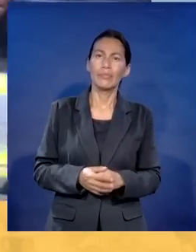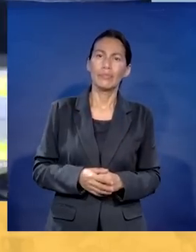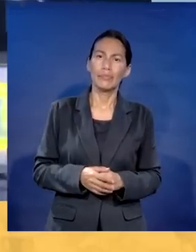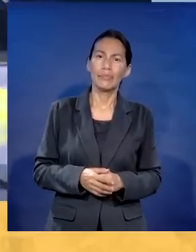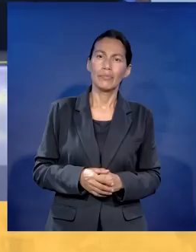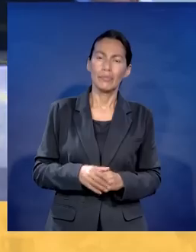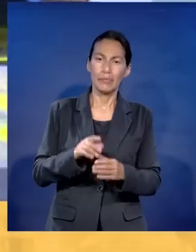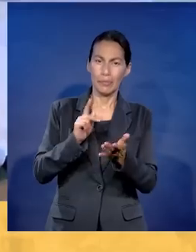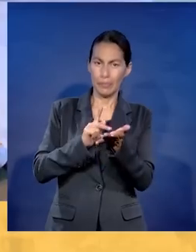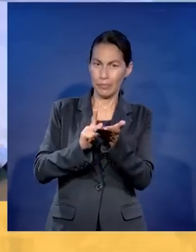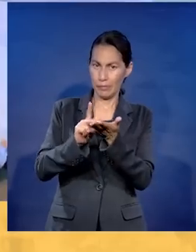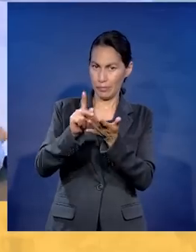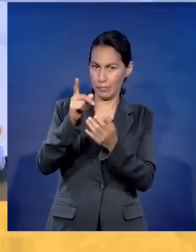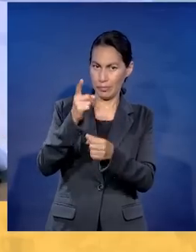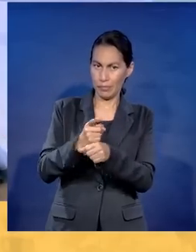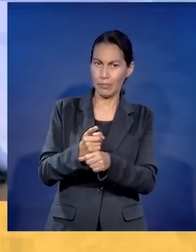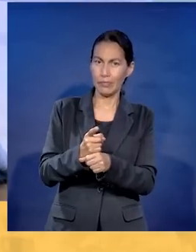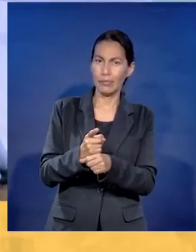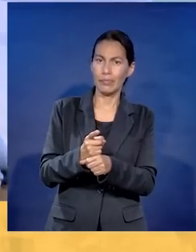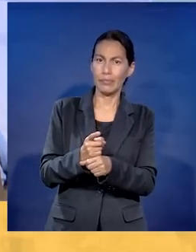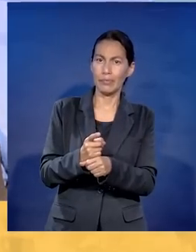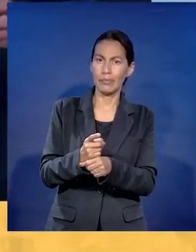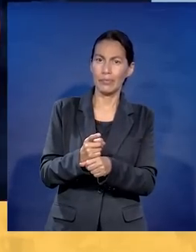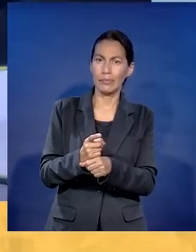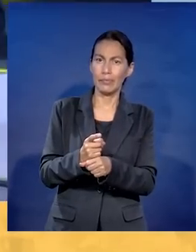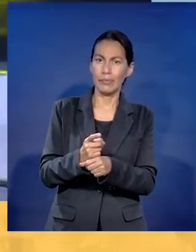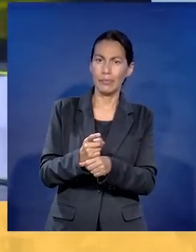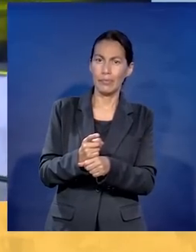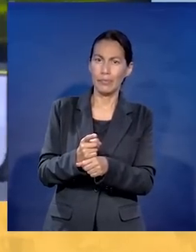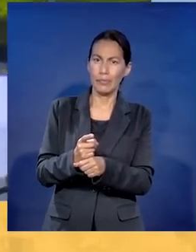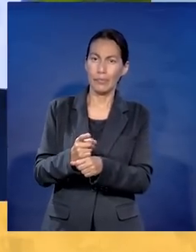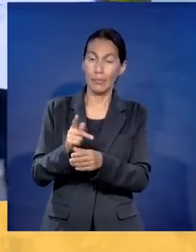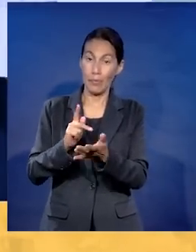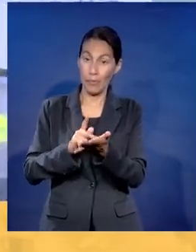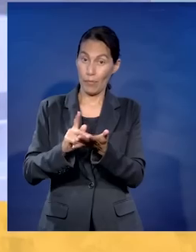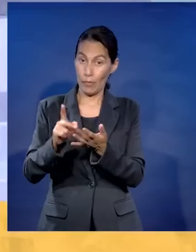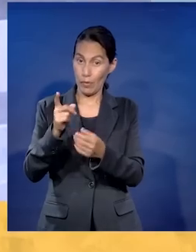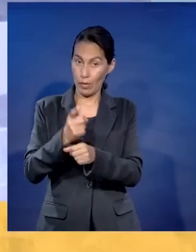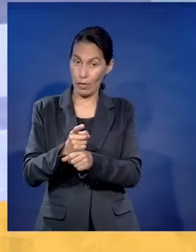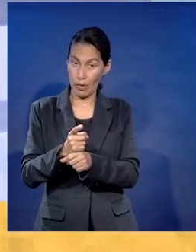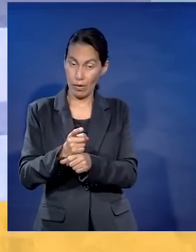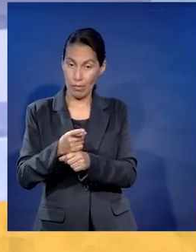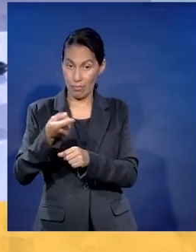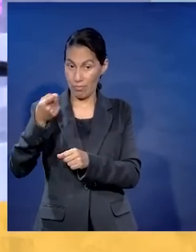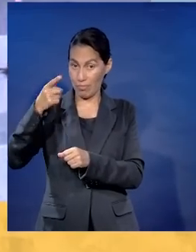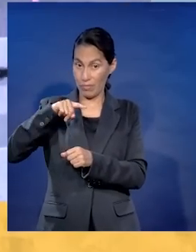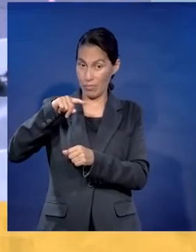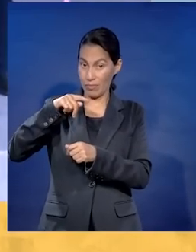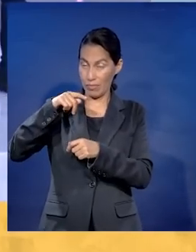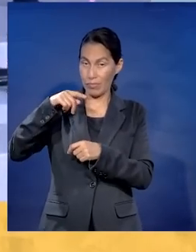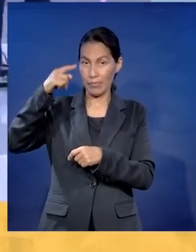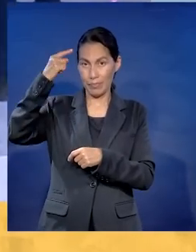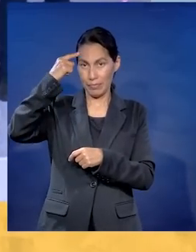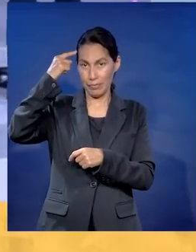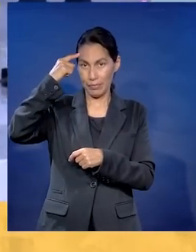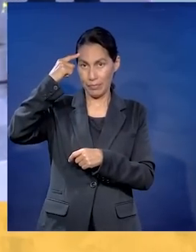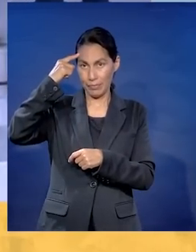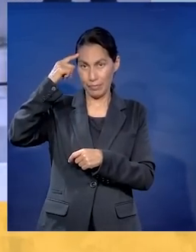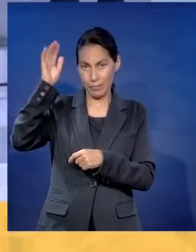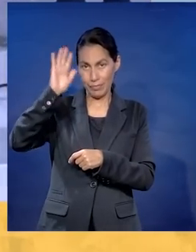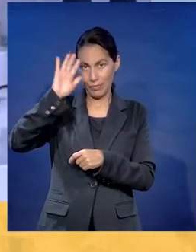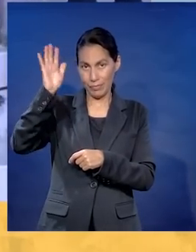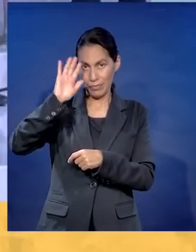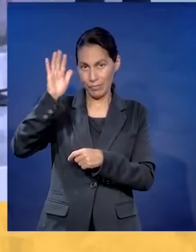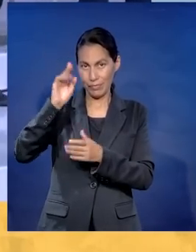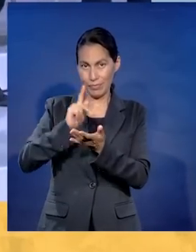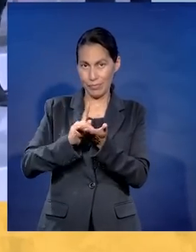facultad importante la voluntad la voluntad es el centro de mando de la mente él